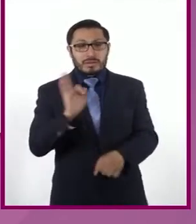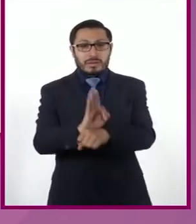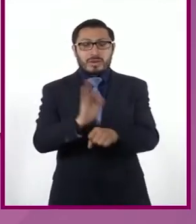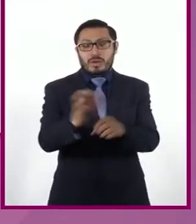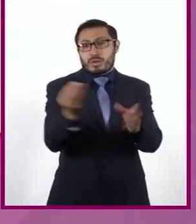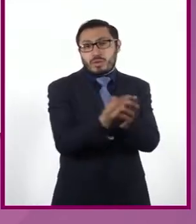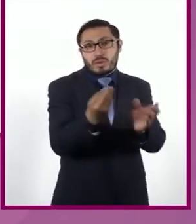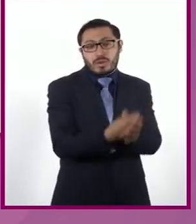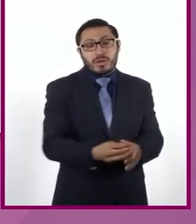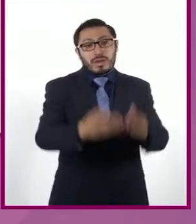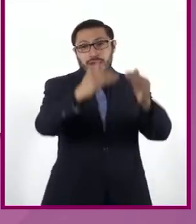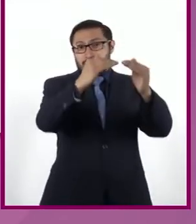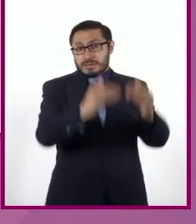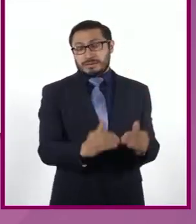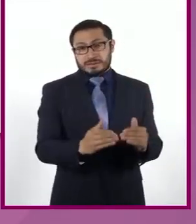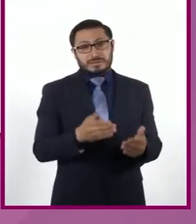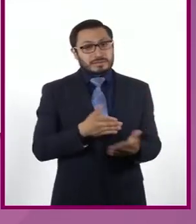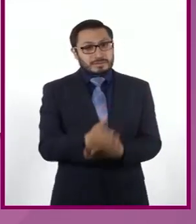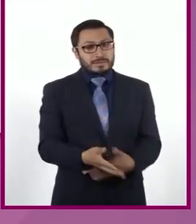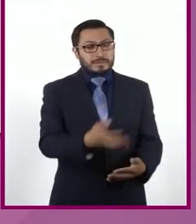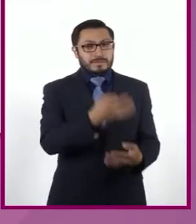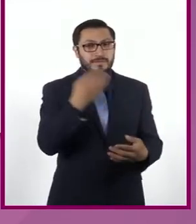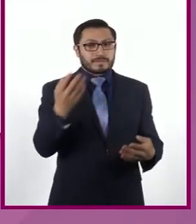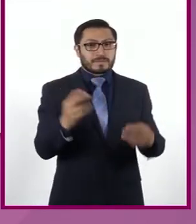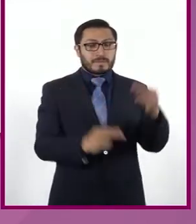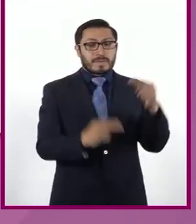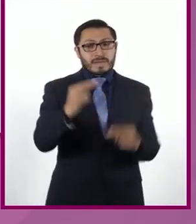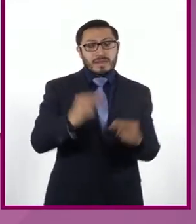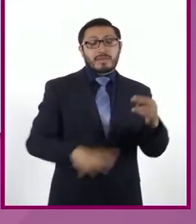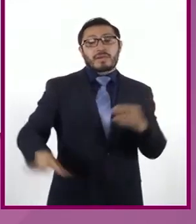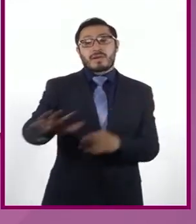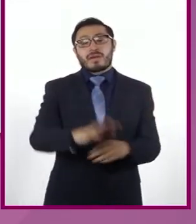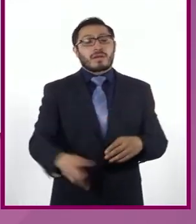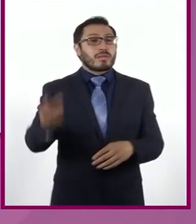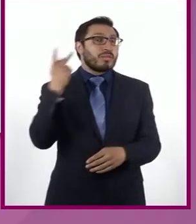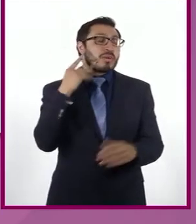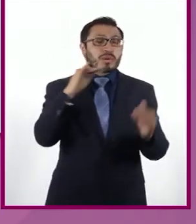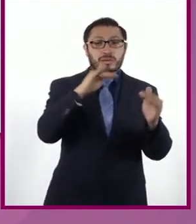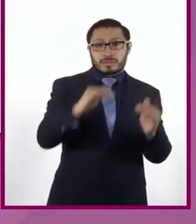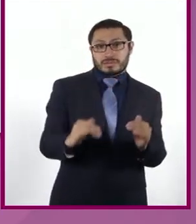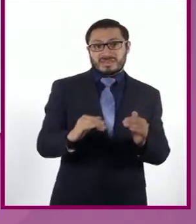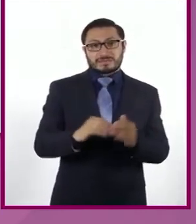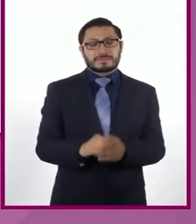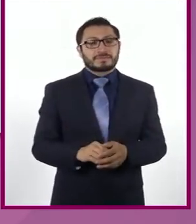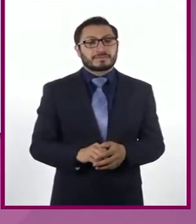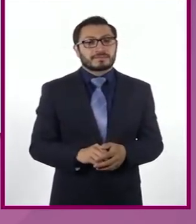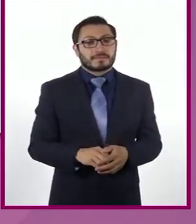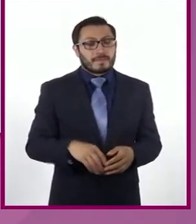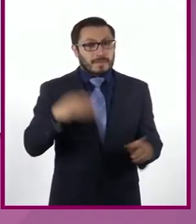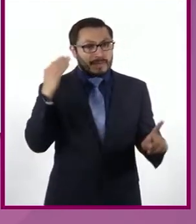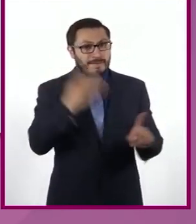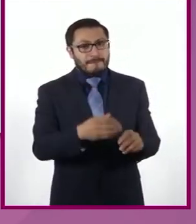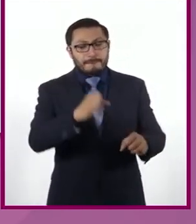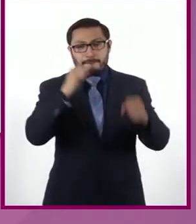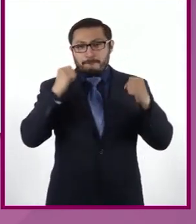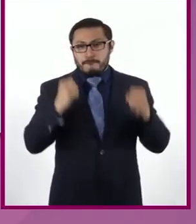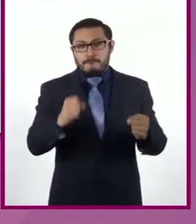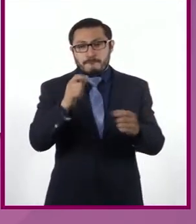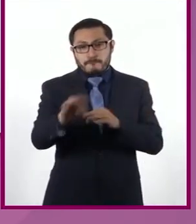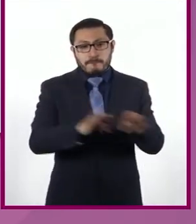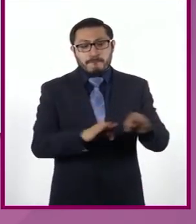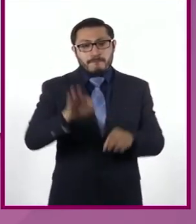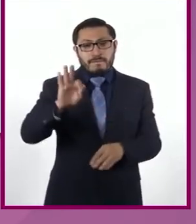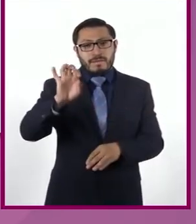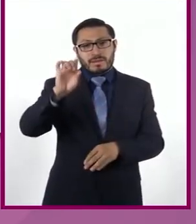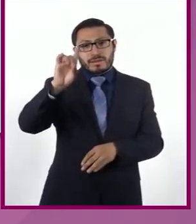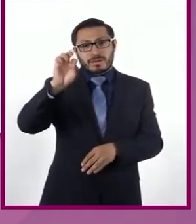privada y restringió el acceso de las clases populares al poder político. A propósito de la nueva fuerza laboral, Federico Engels